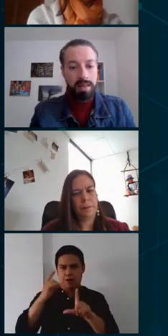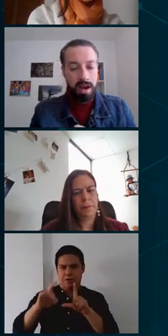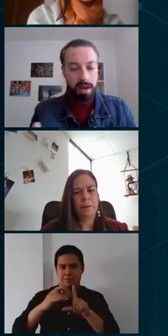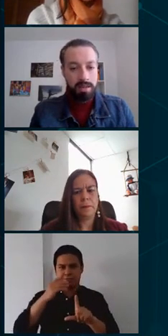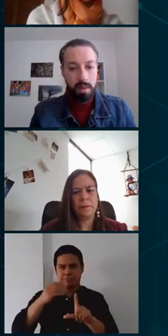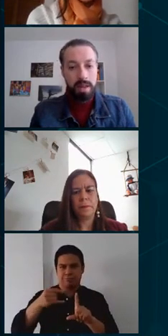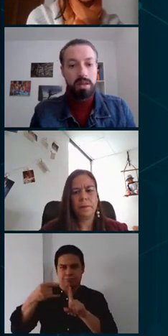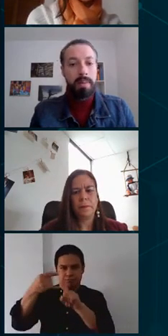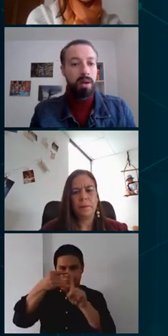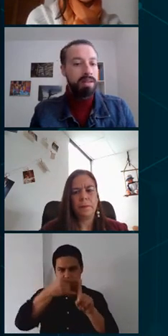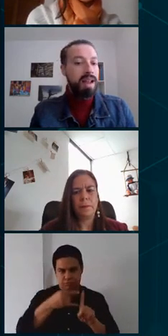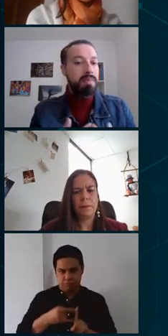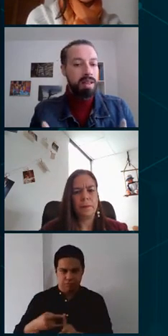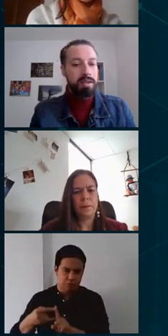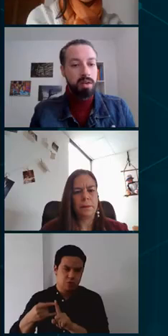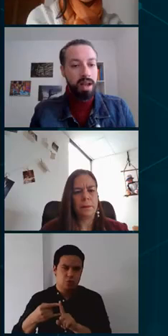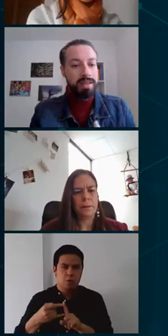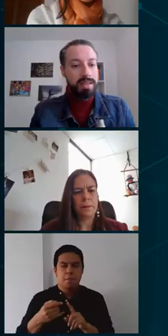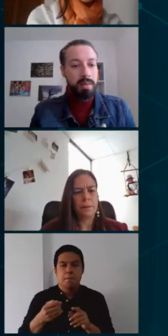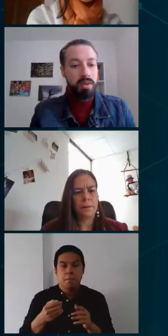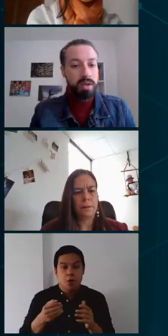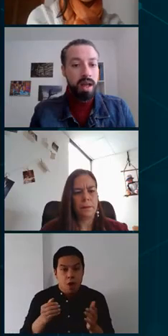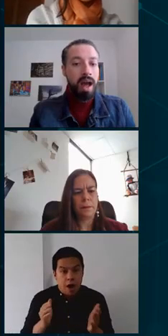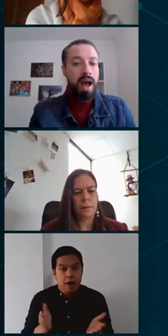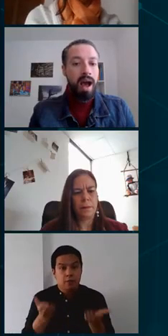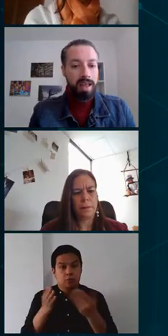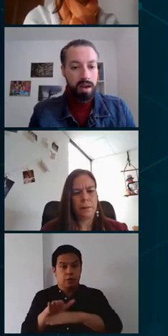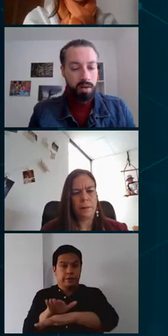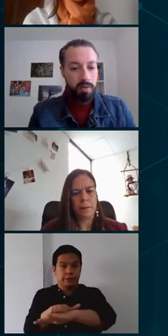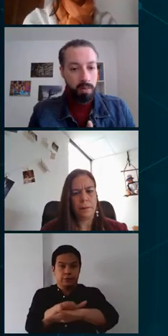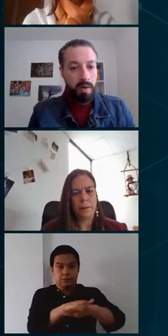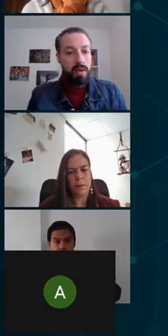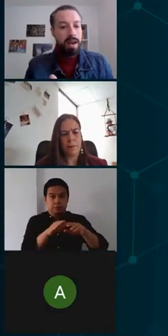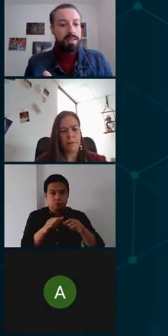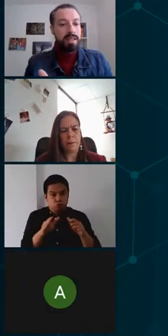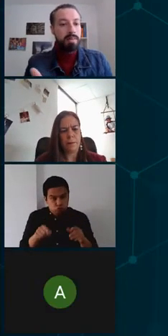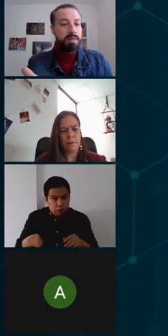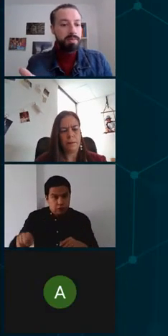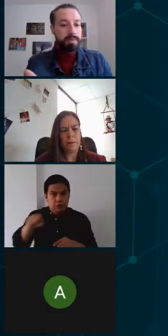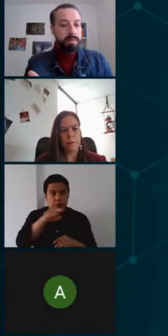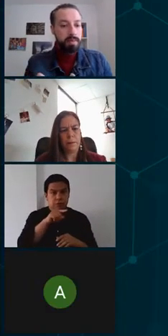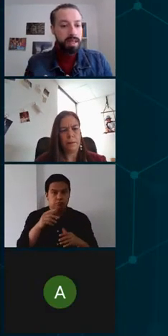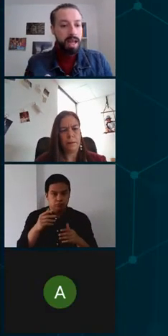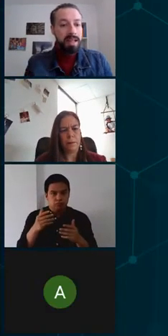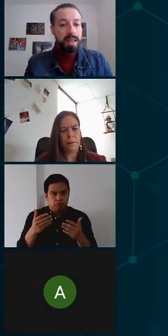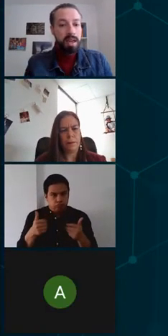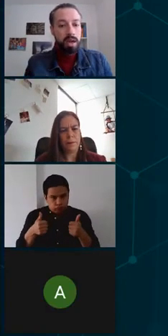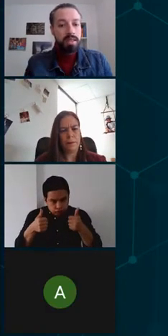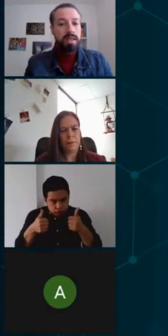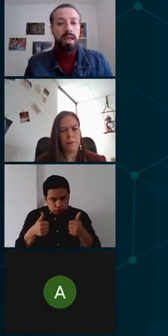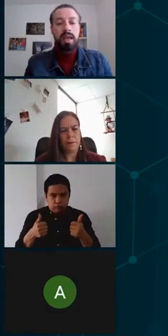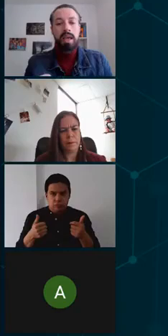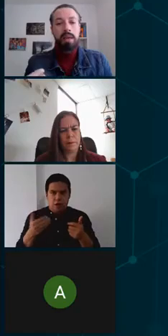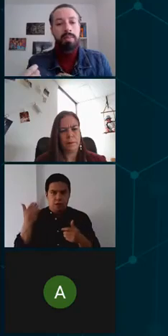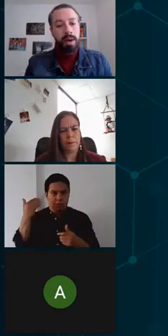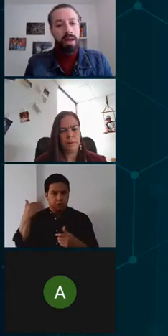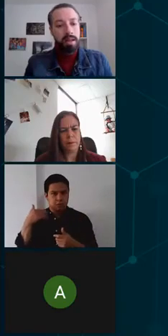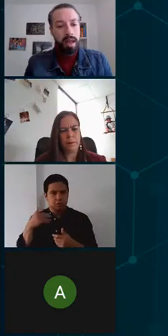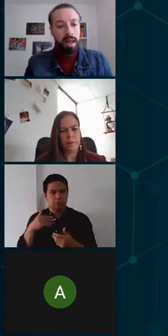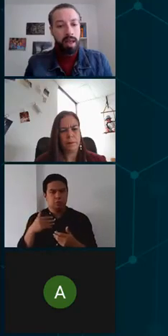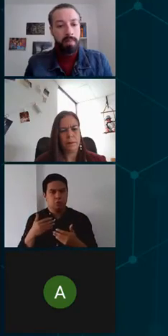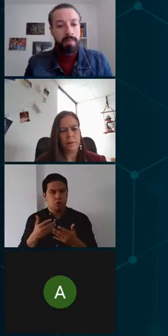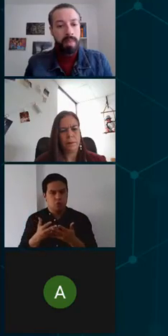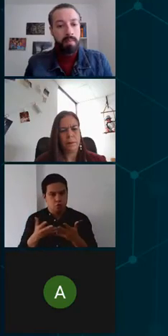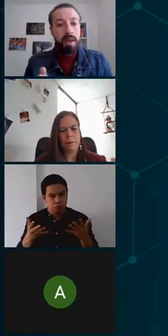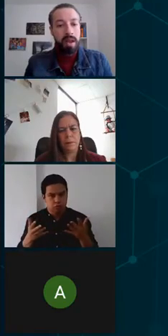de poderlo plantear en ese momento, pero es la invitación que les hacemos a que de alguna forma vivan las etapas anteriores y